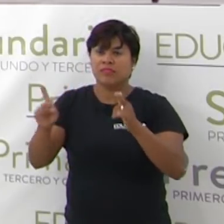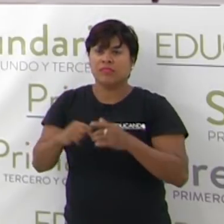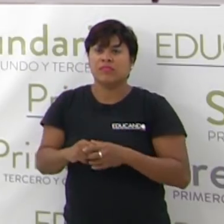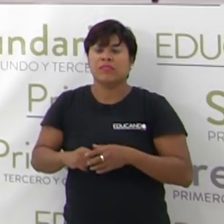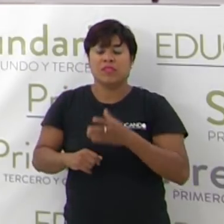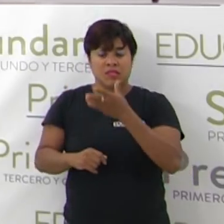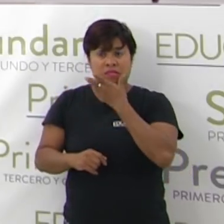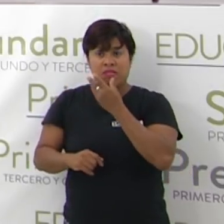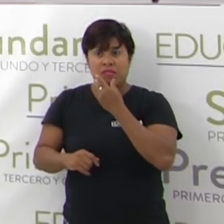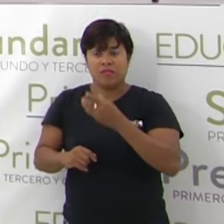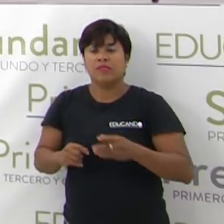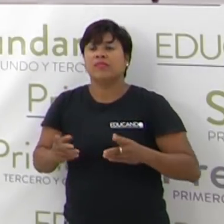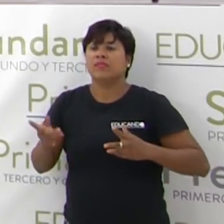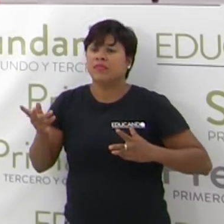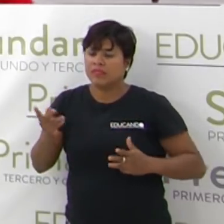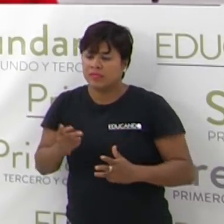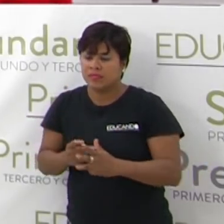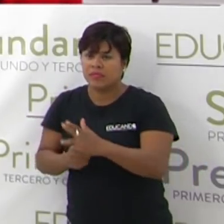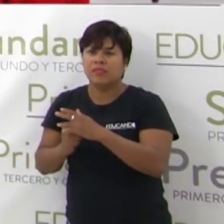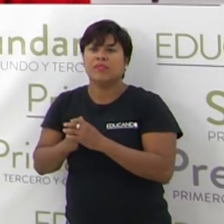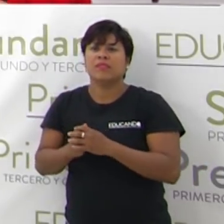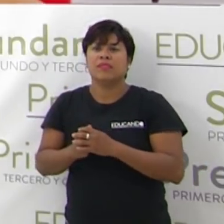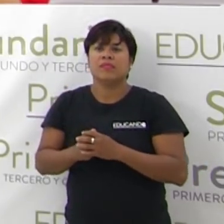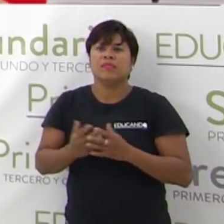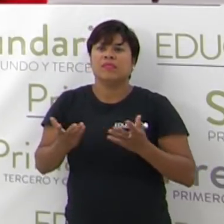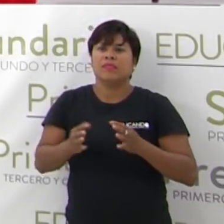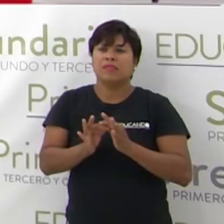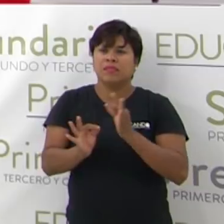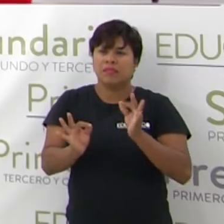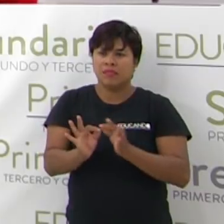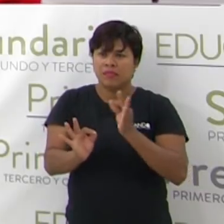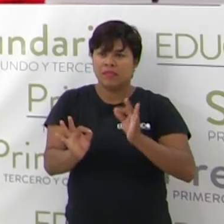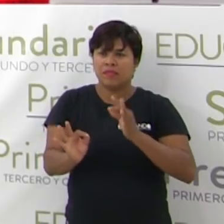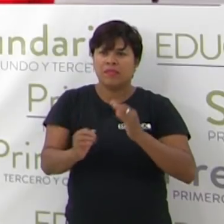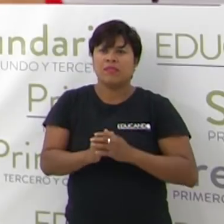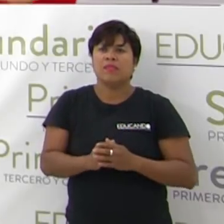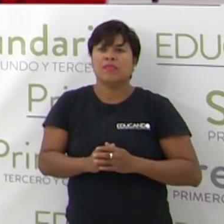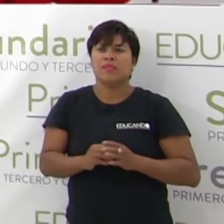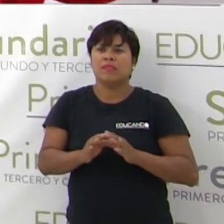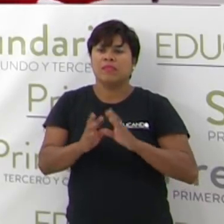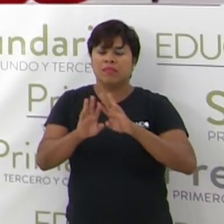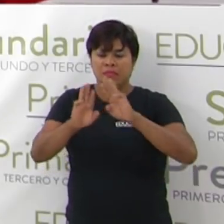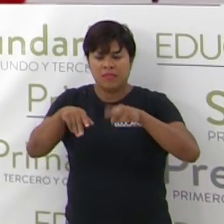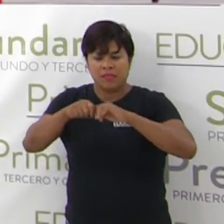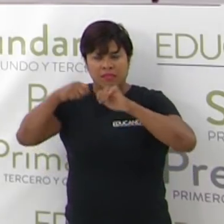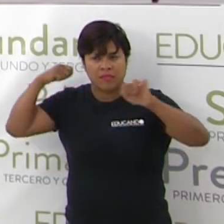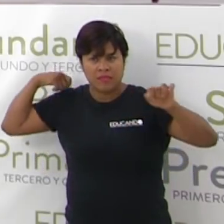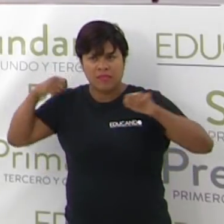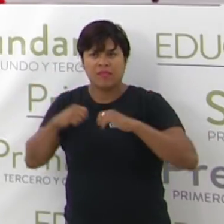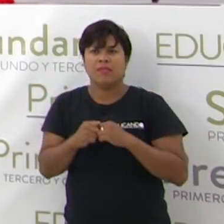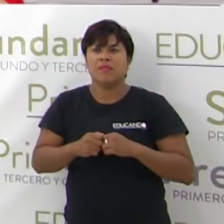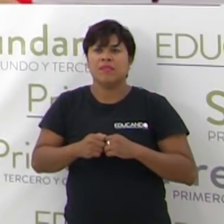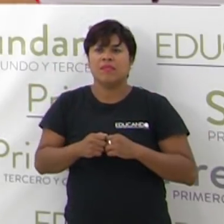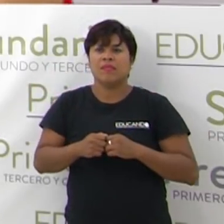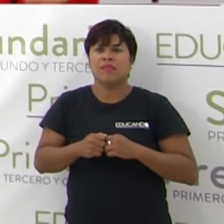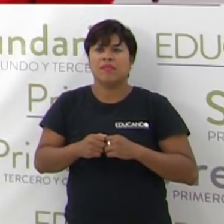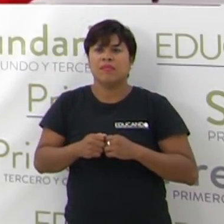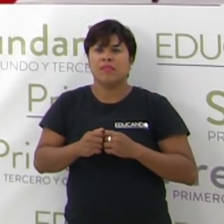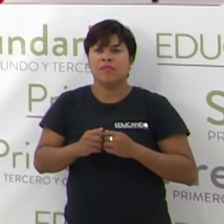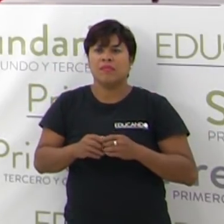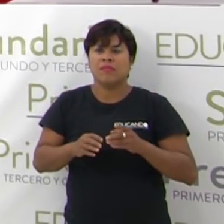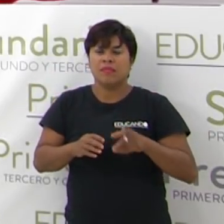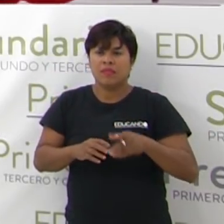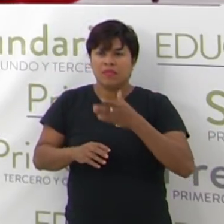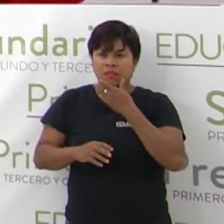Los sastres hacían como que cortaban, como que cosían, como que medían. Y él